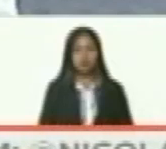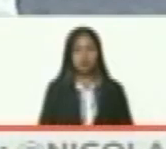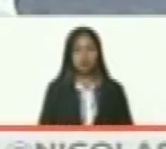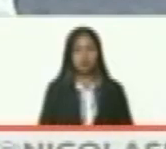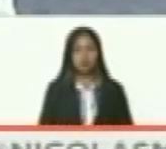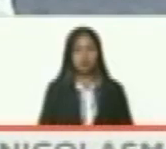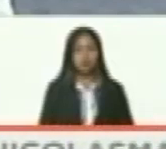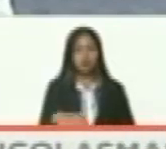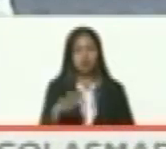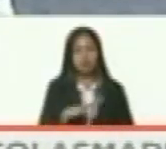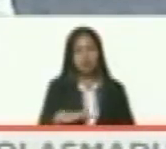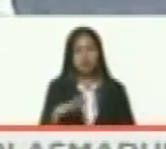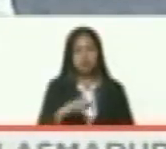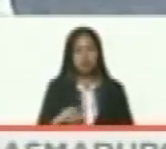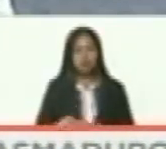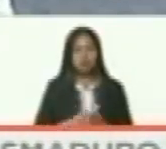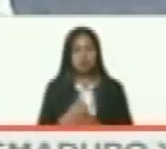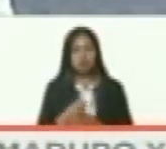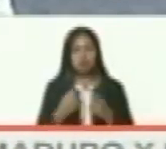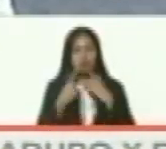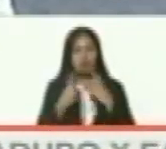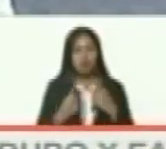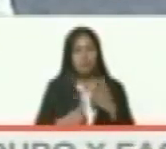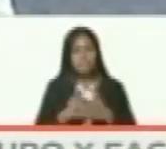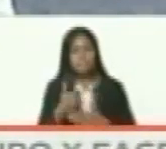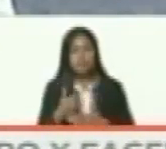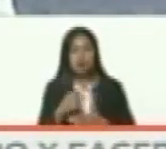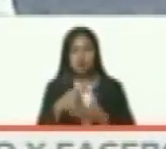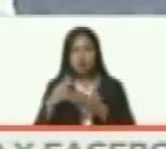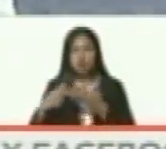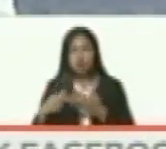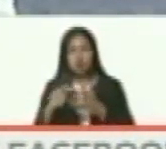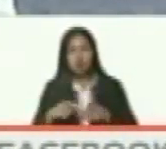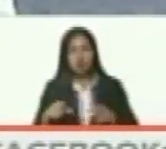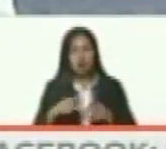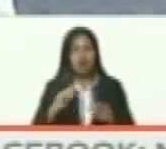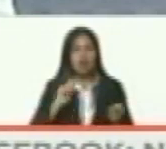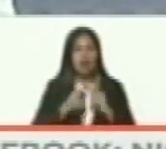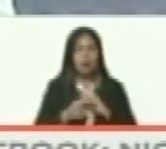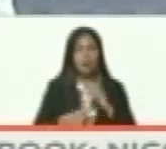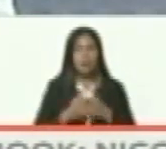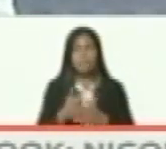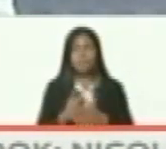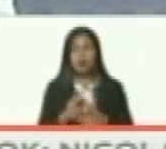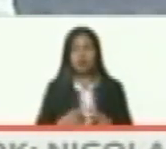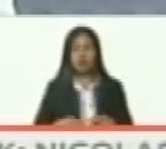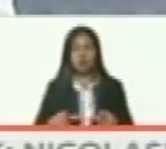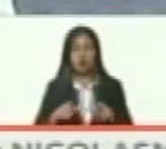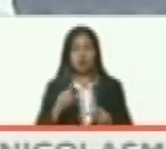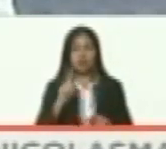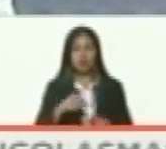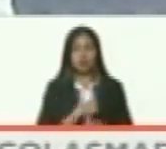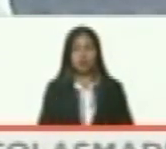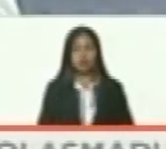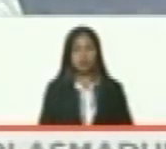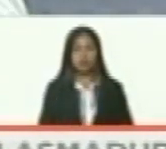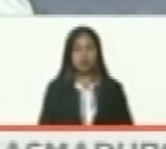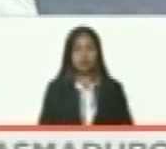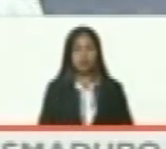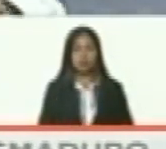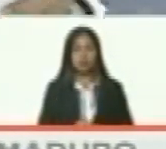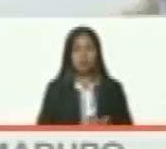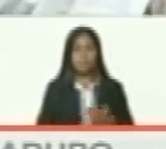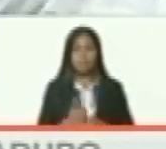plazas, mantenimiento vial, edificaciones patrimoniales, transformación de hábitat, tratamiento de